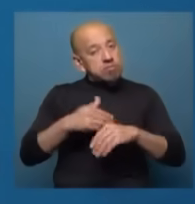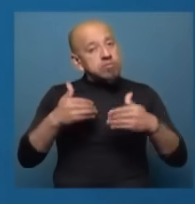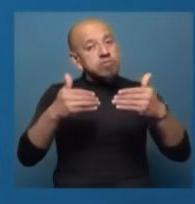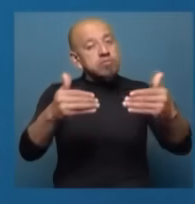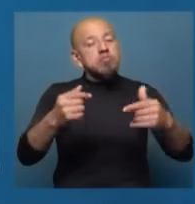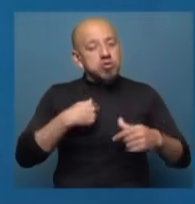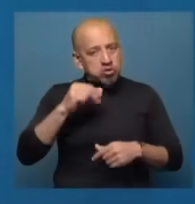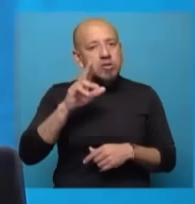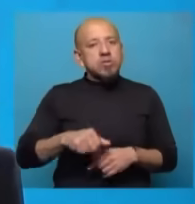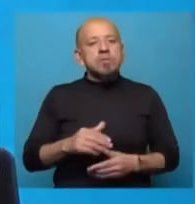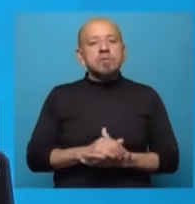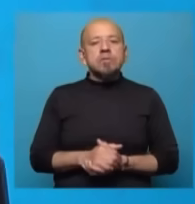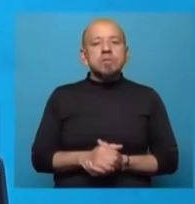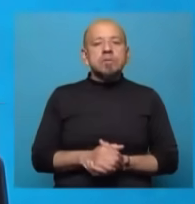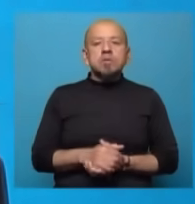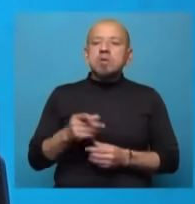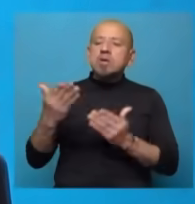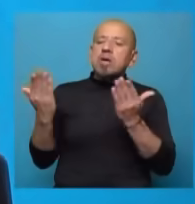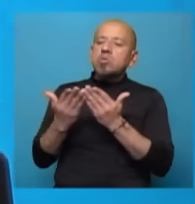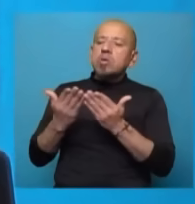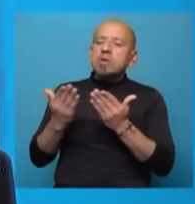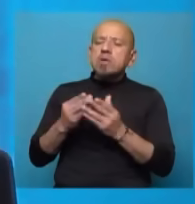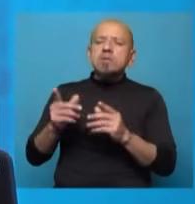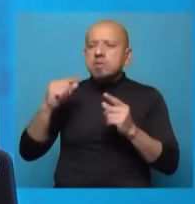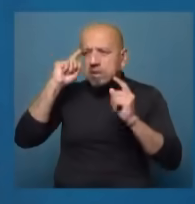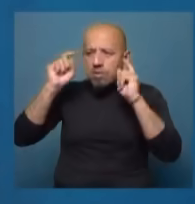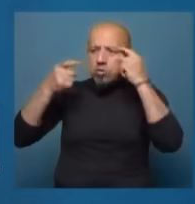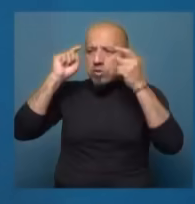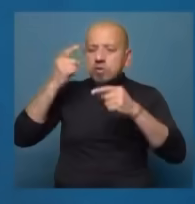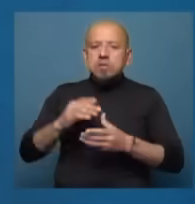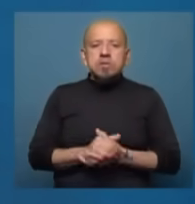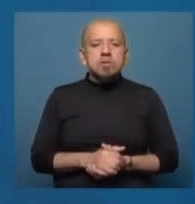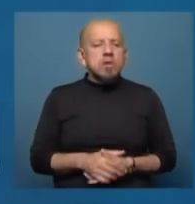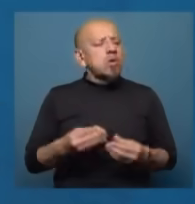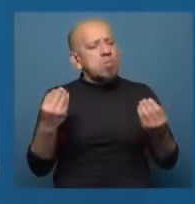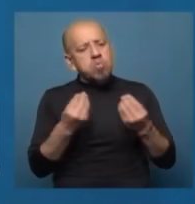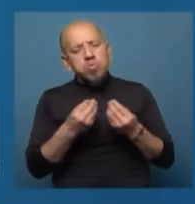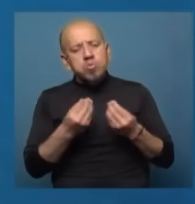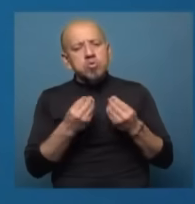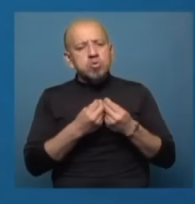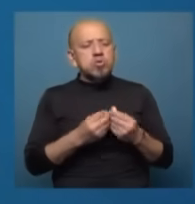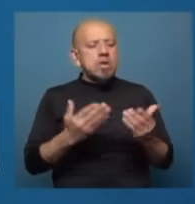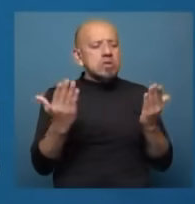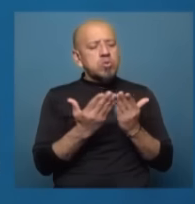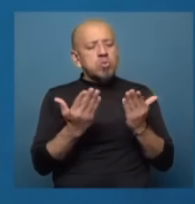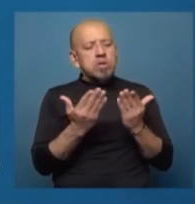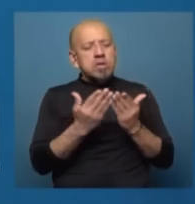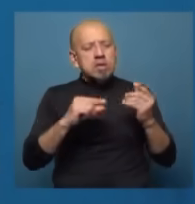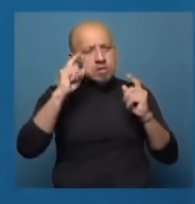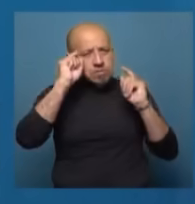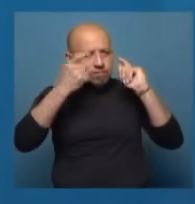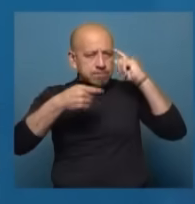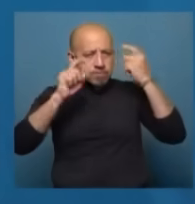razón Cuál fue el aporte de los estudiantes por ejemplo en este caso muchísimo muchísimo es un esfuerzo